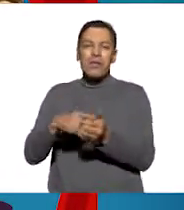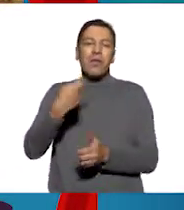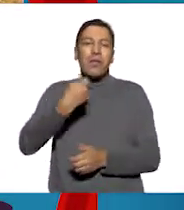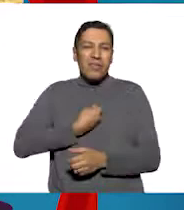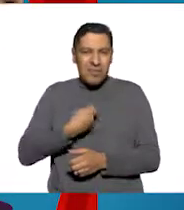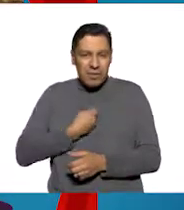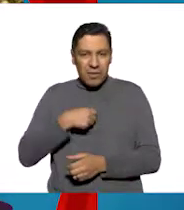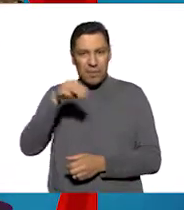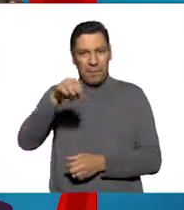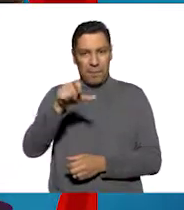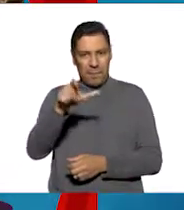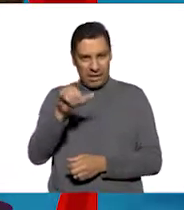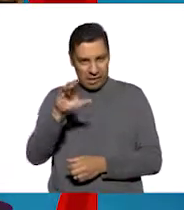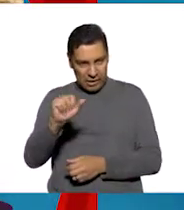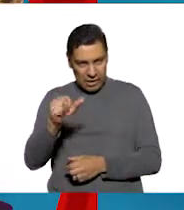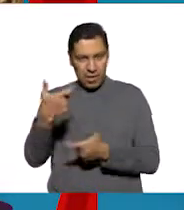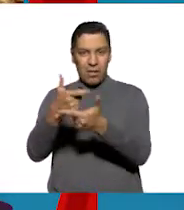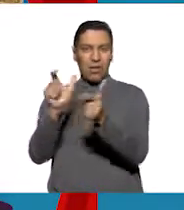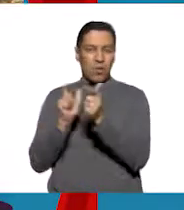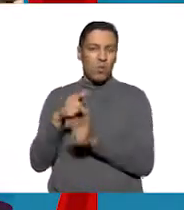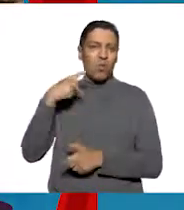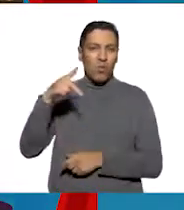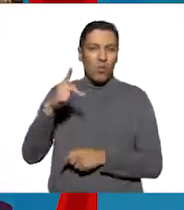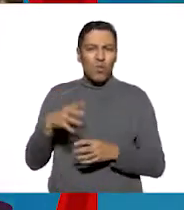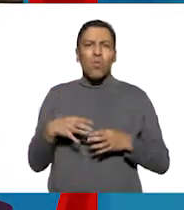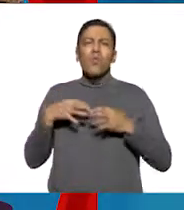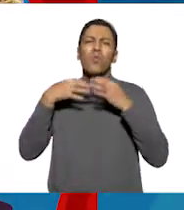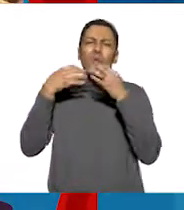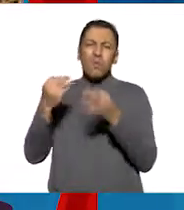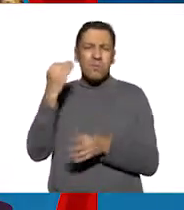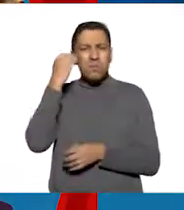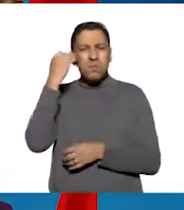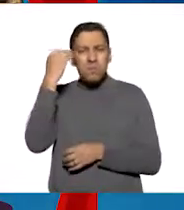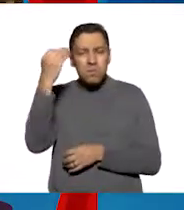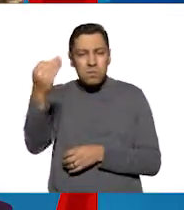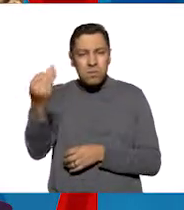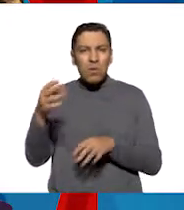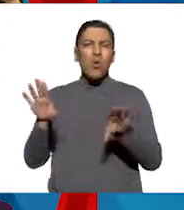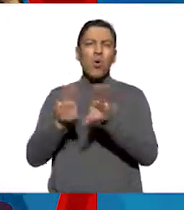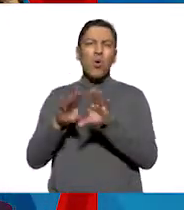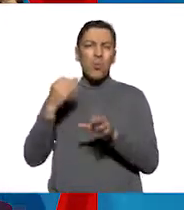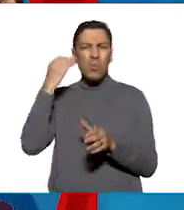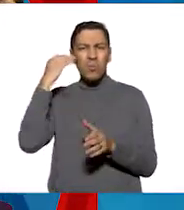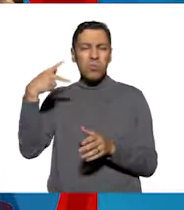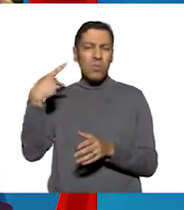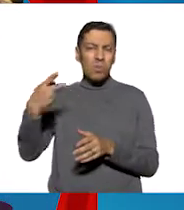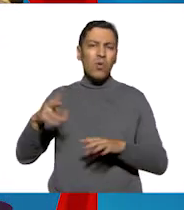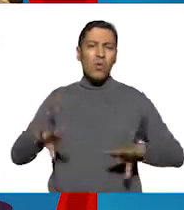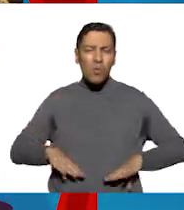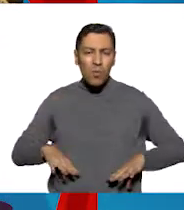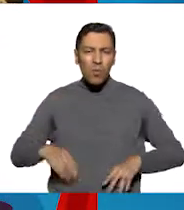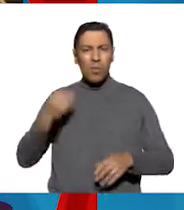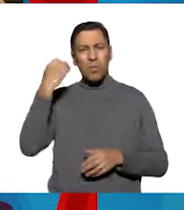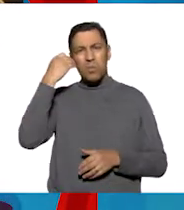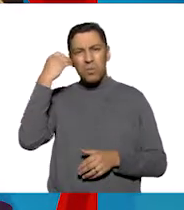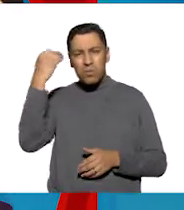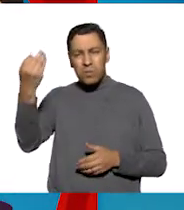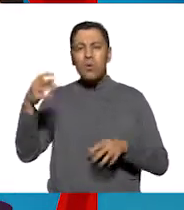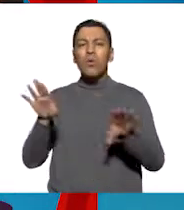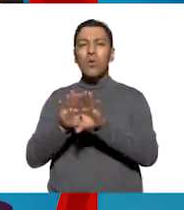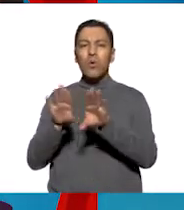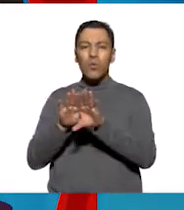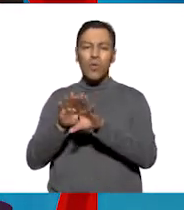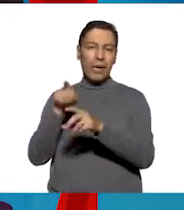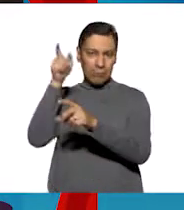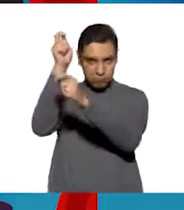mexica con respecto al origen del tiempo, al origen de la era que ellos vivían. Por eso en el centro